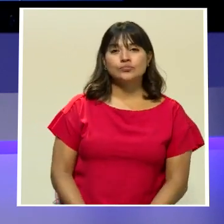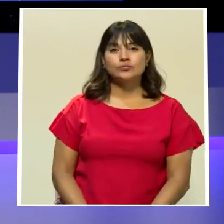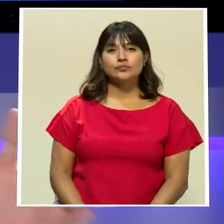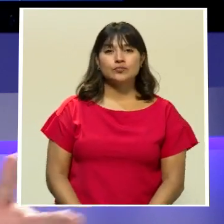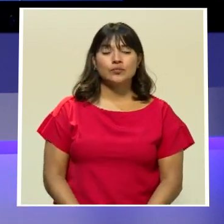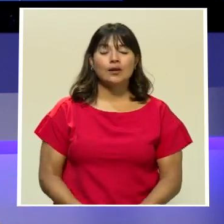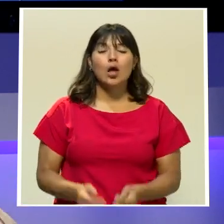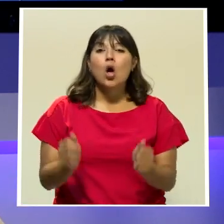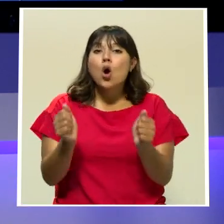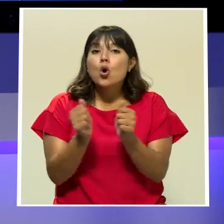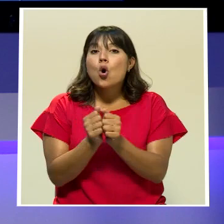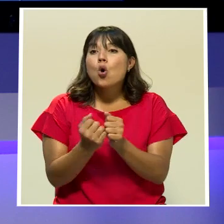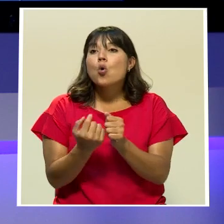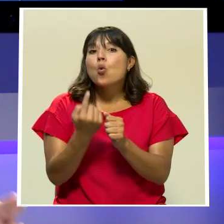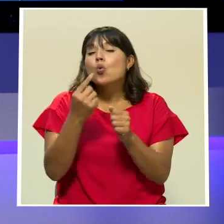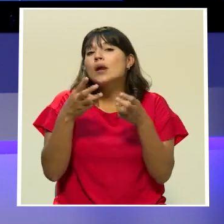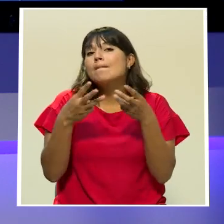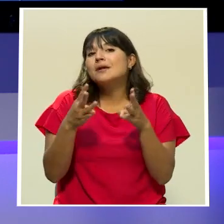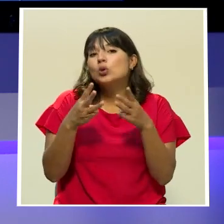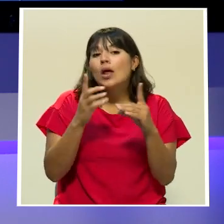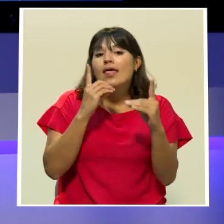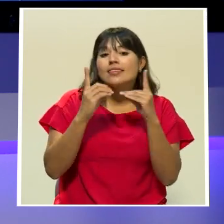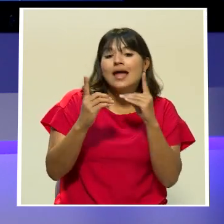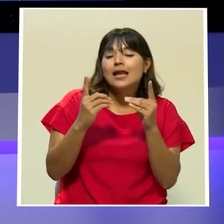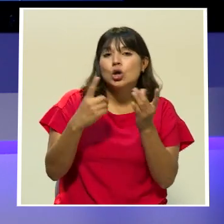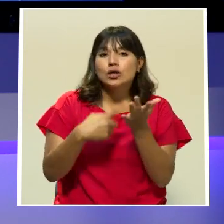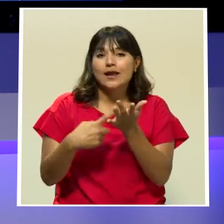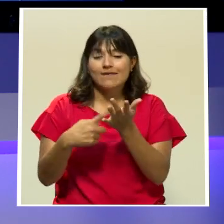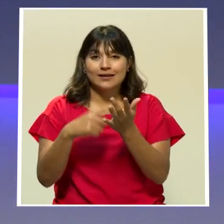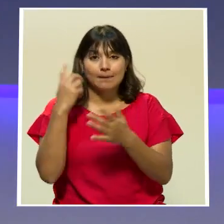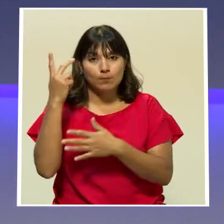en un sistema de diálogo y de debate político.